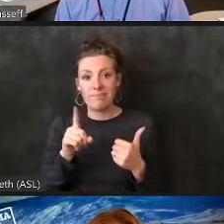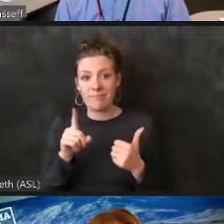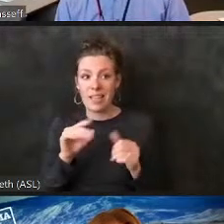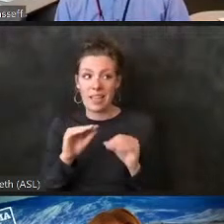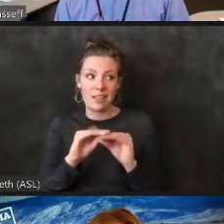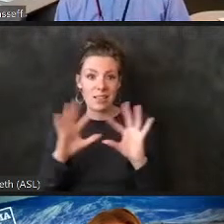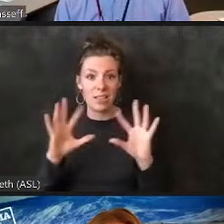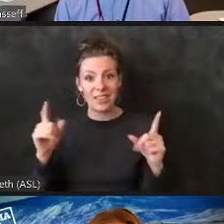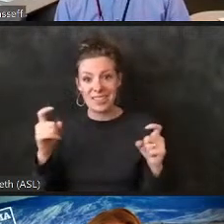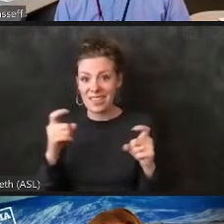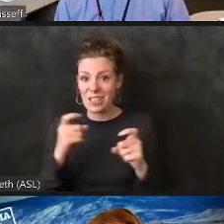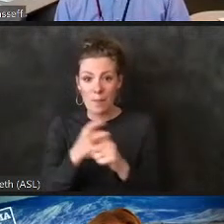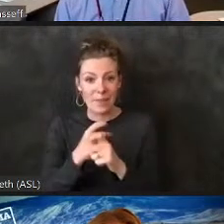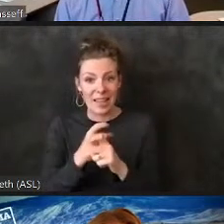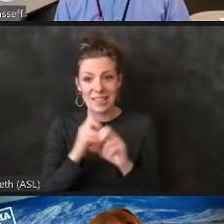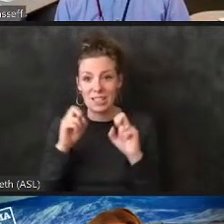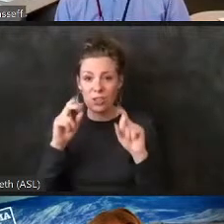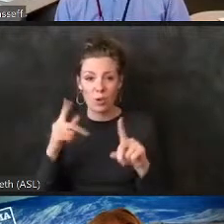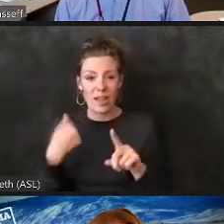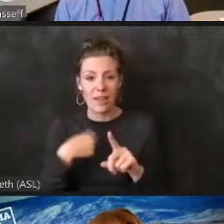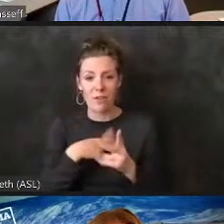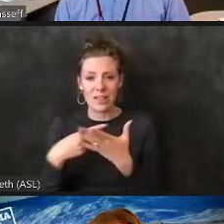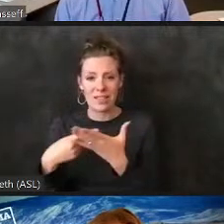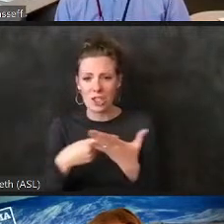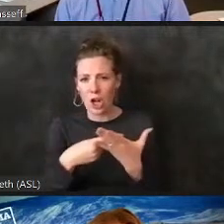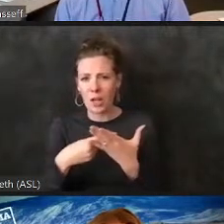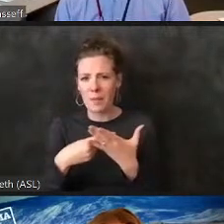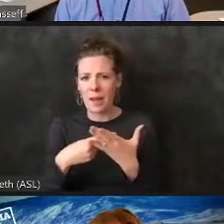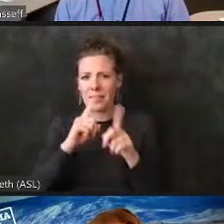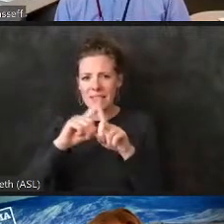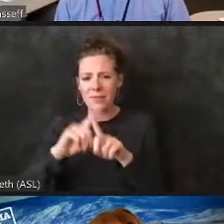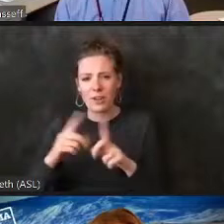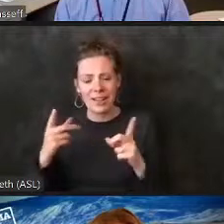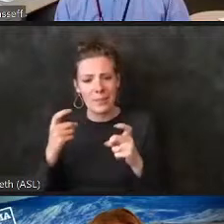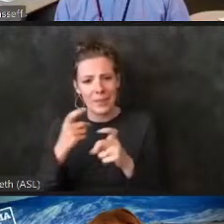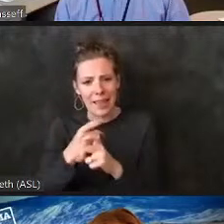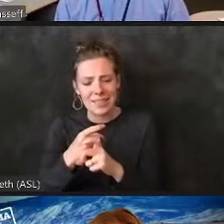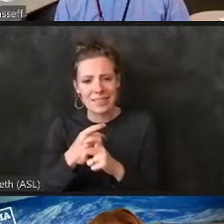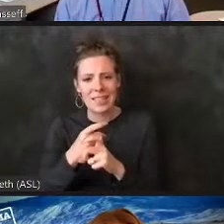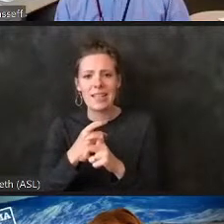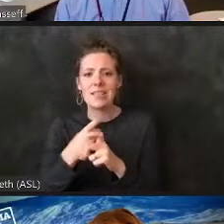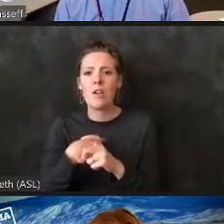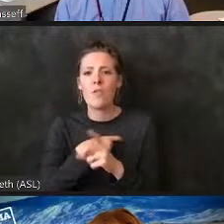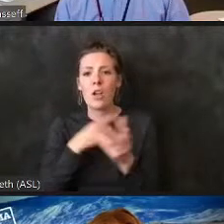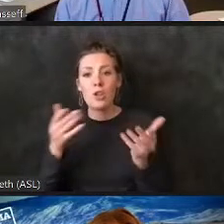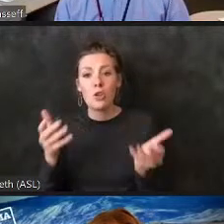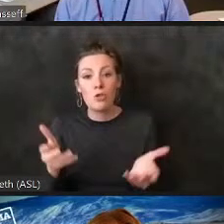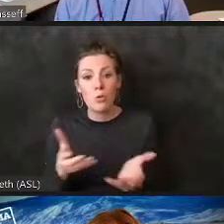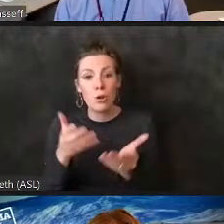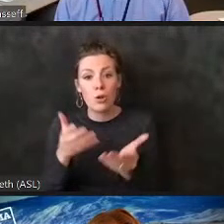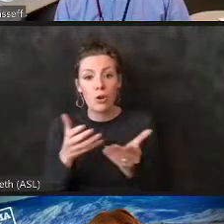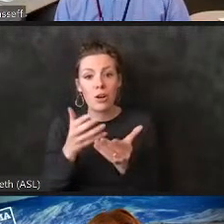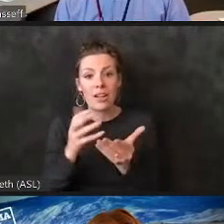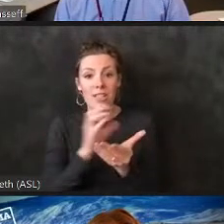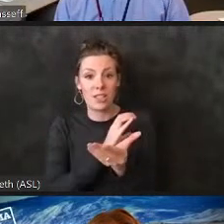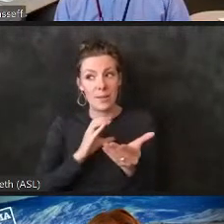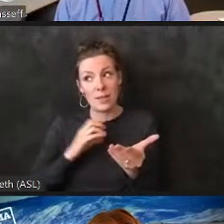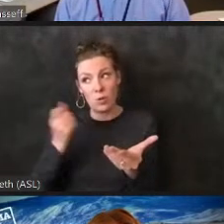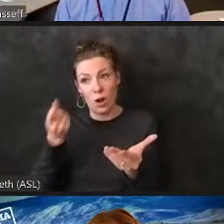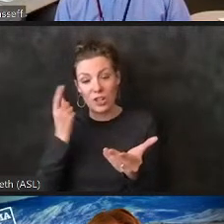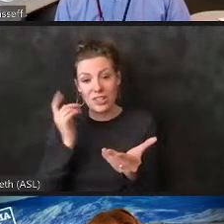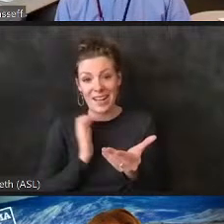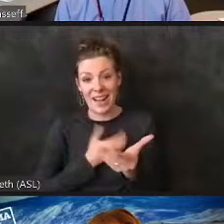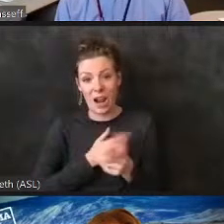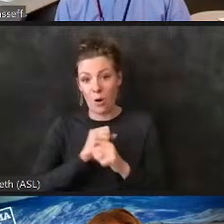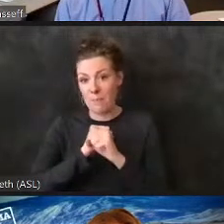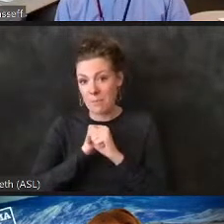estamos hablando. Esto es algo muy complejo y muy difícil. Y es bueno de